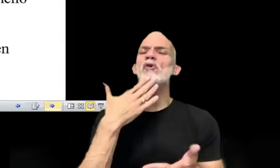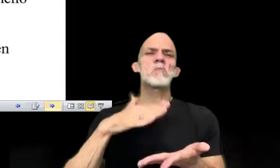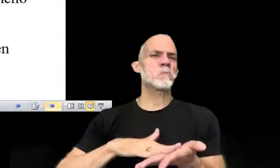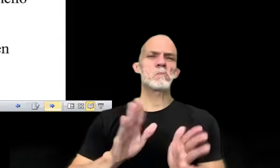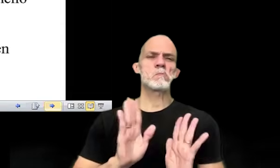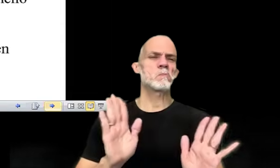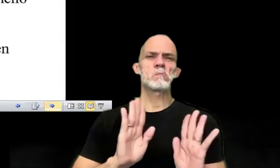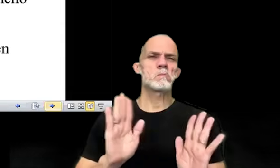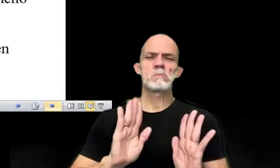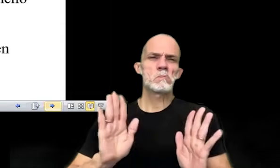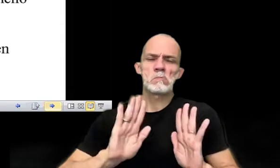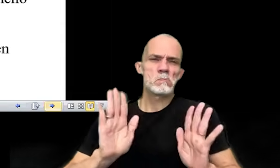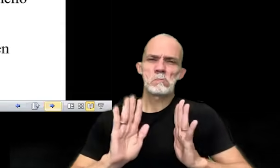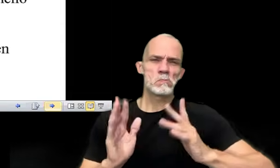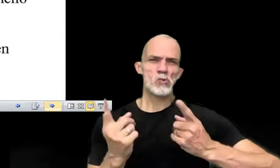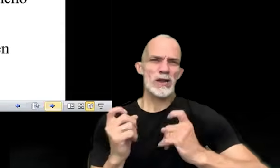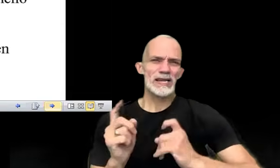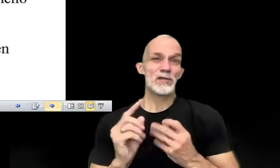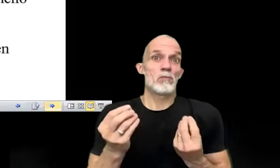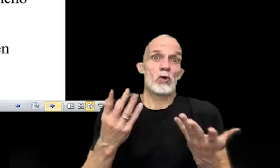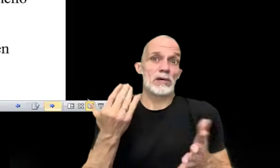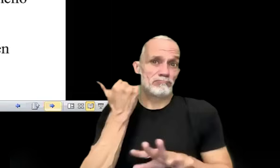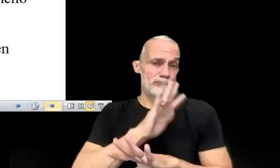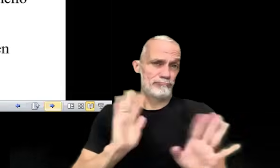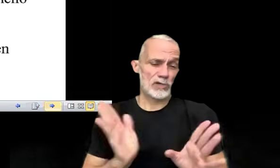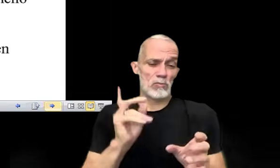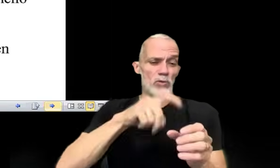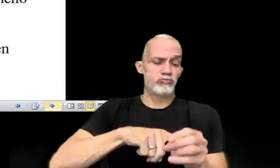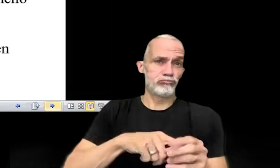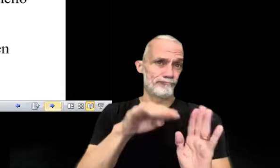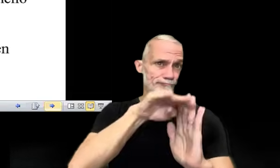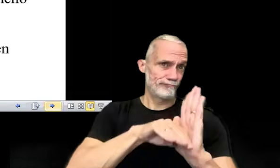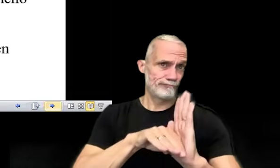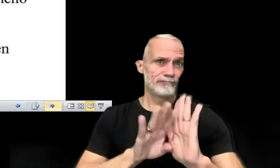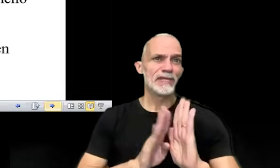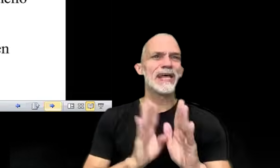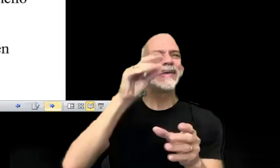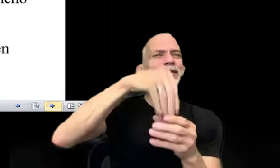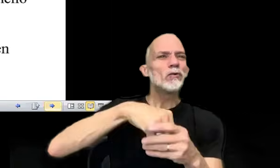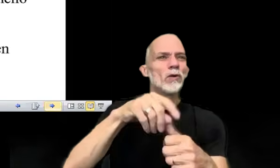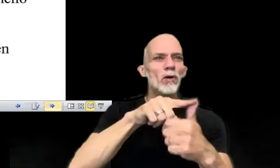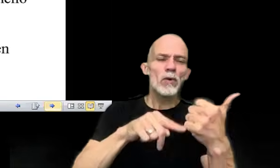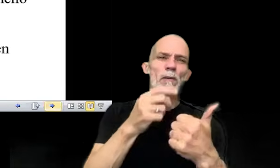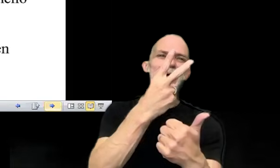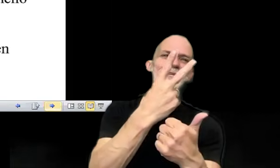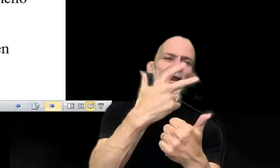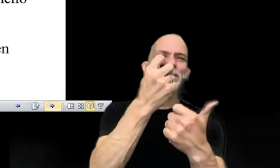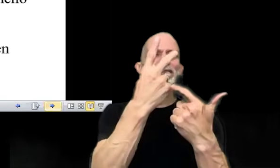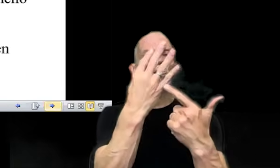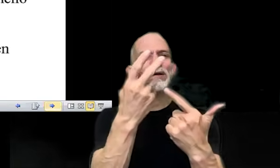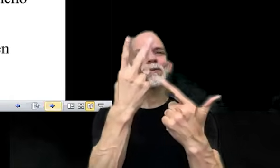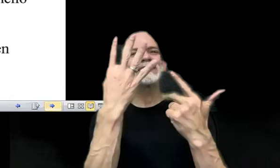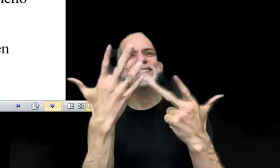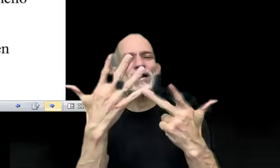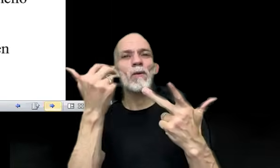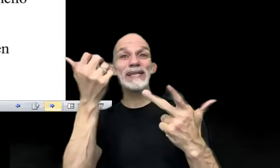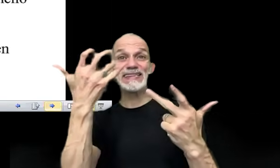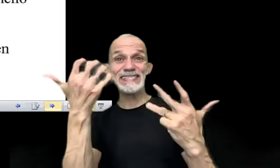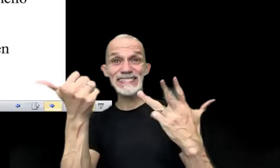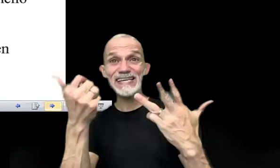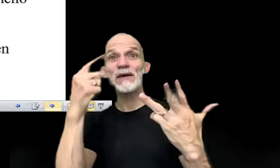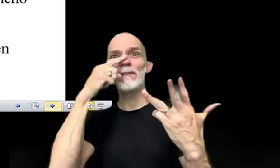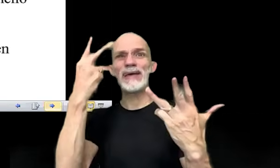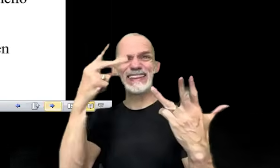declaración jurada alguna. ¿Por qué? Porque como ya dijimos, fíjense que tienen incluido 23, 24, 25, 26 y